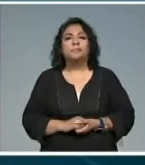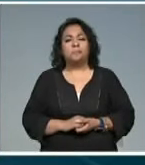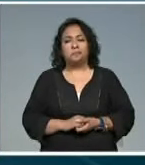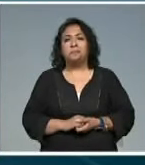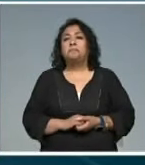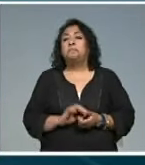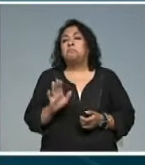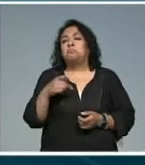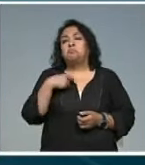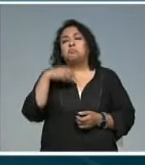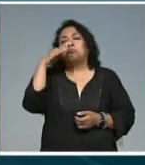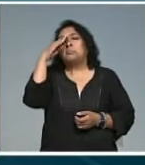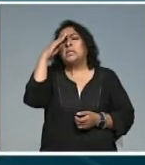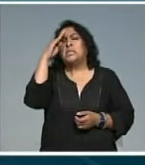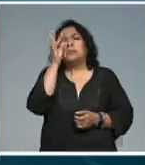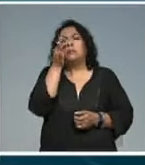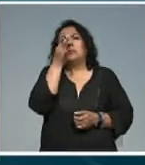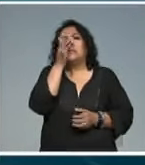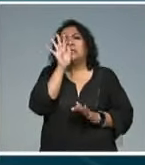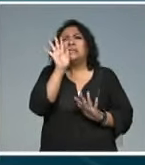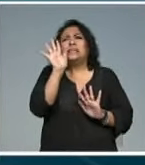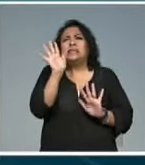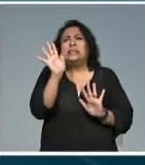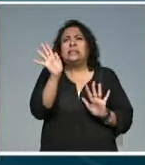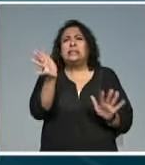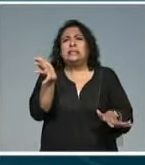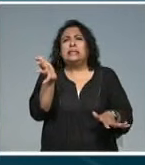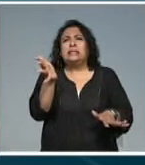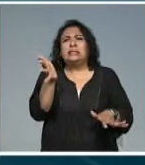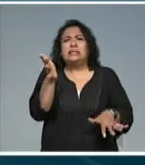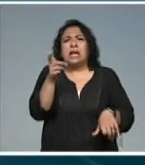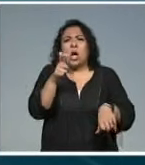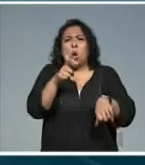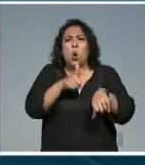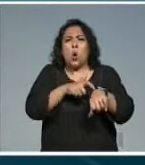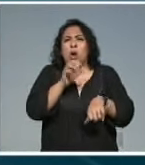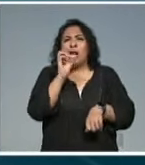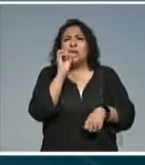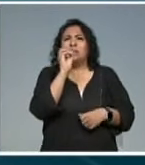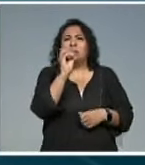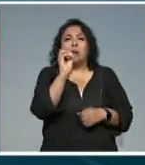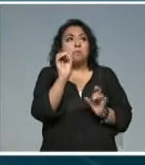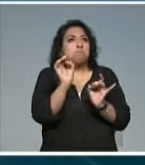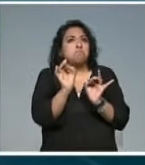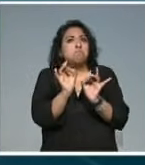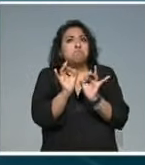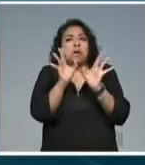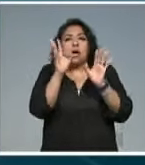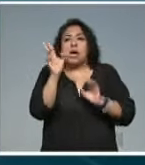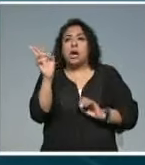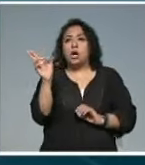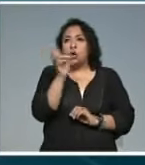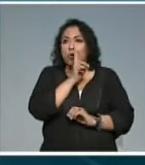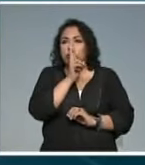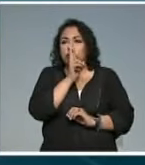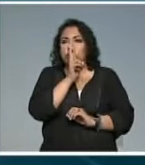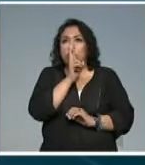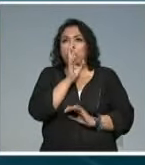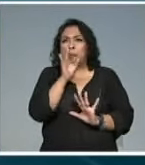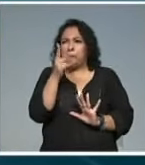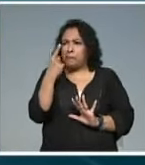Cuando parecía que estaba a punto de llegar la hora cero, algo pasó en Rusia y de